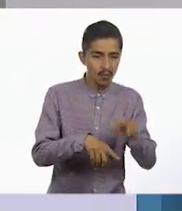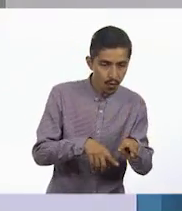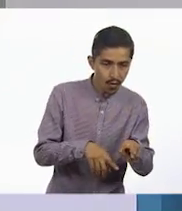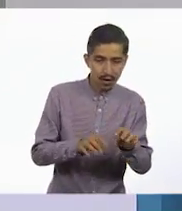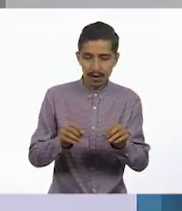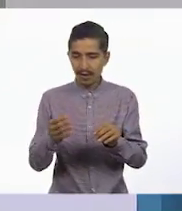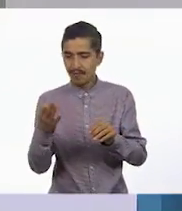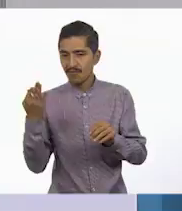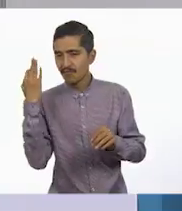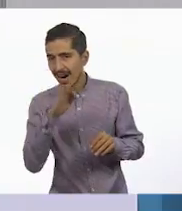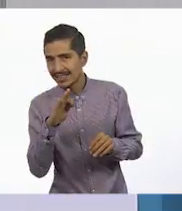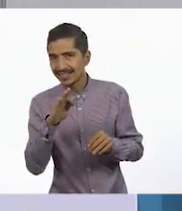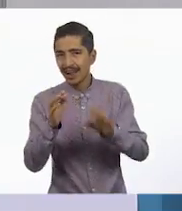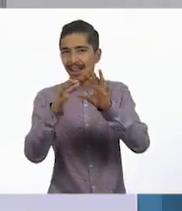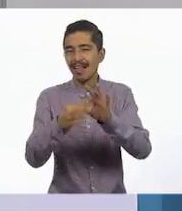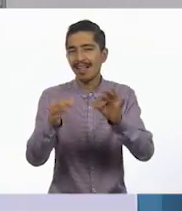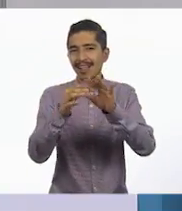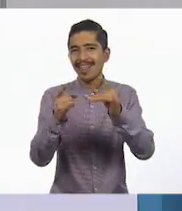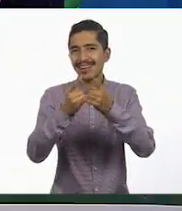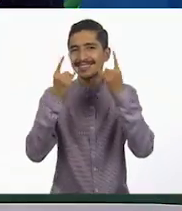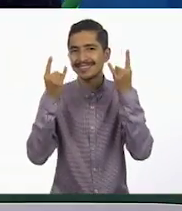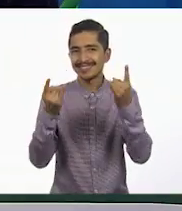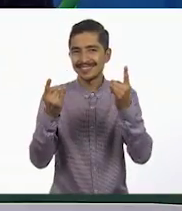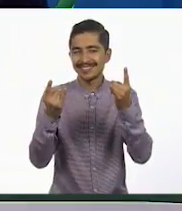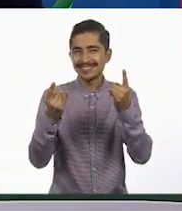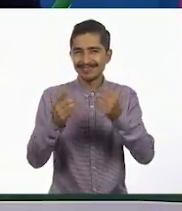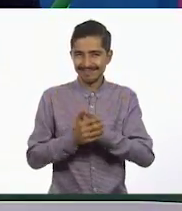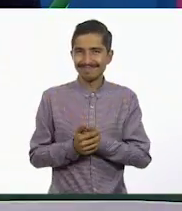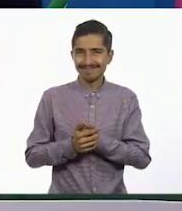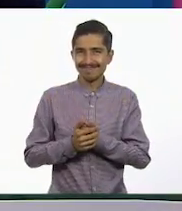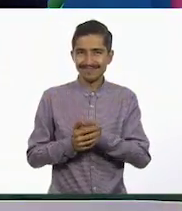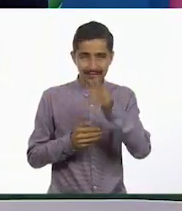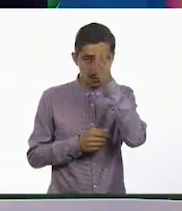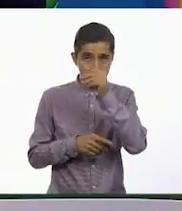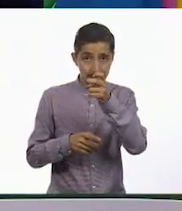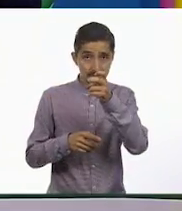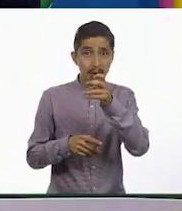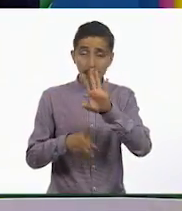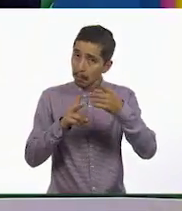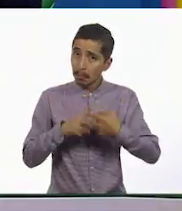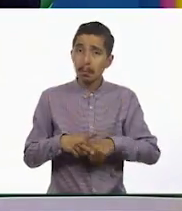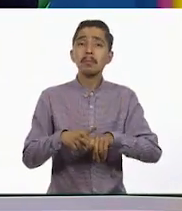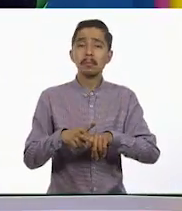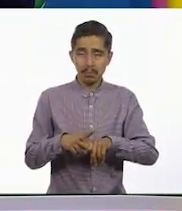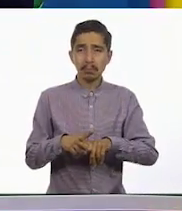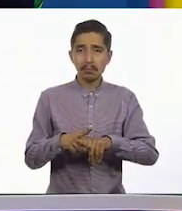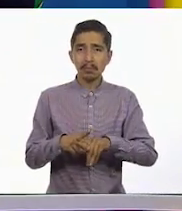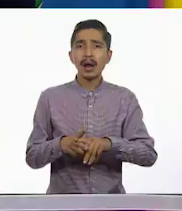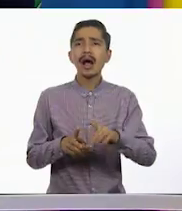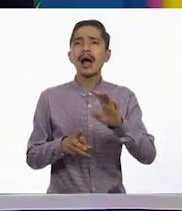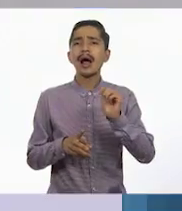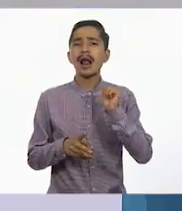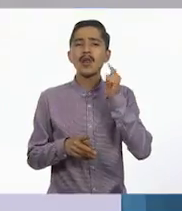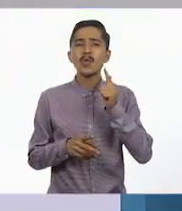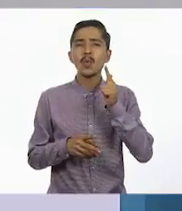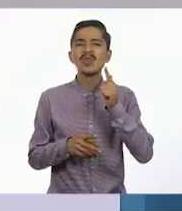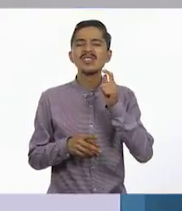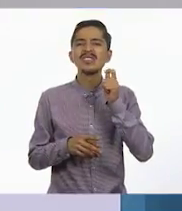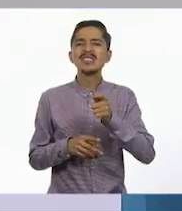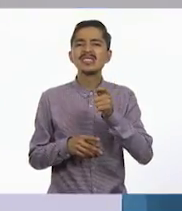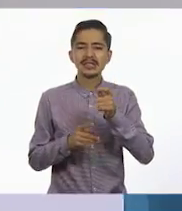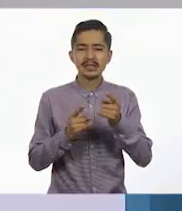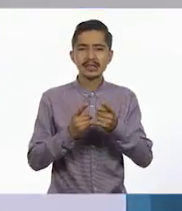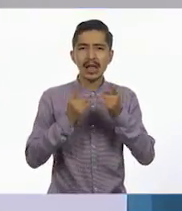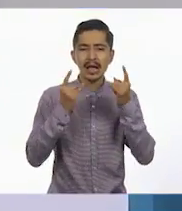en los relatos orales. ¿De acuerdo? Pues Sí. vamos a comenzar retomando algunos aspectos sobre las